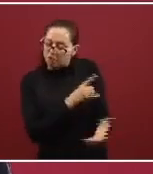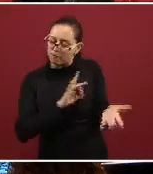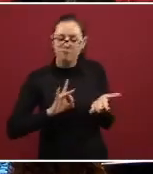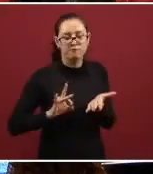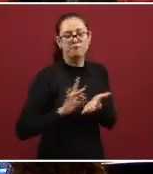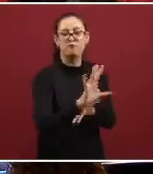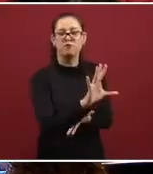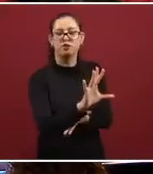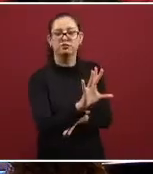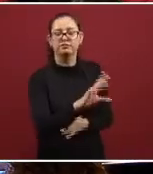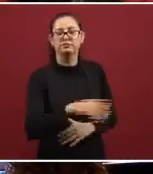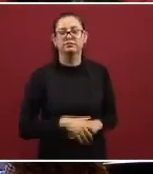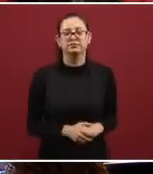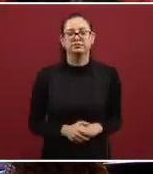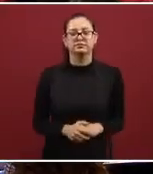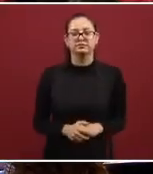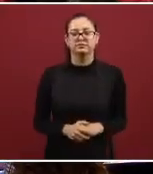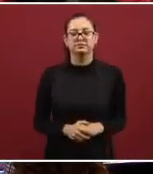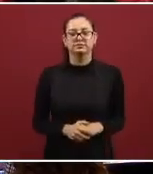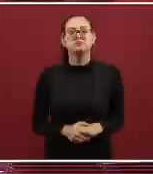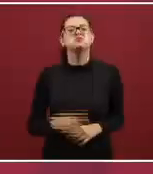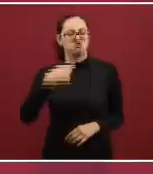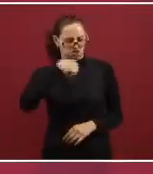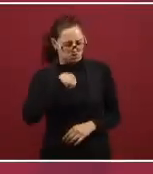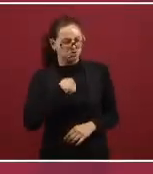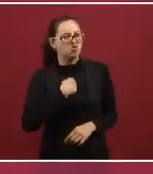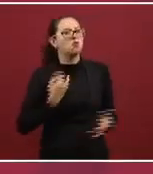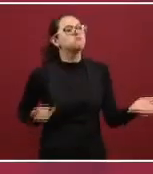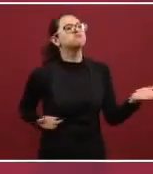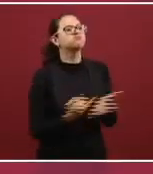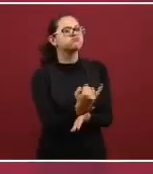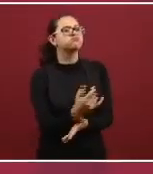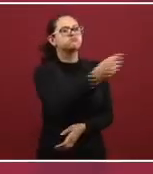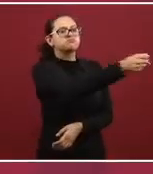afuera. Yo pongo, yo quito.